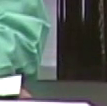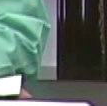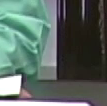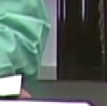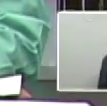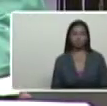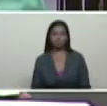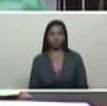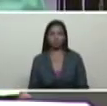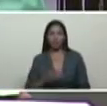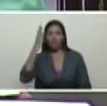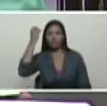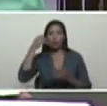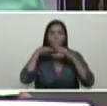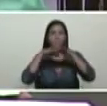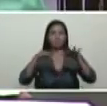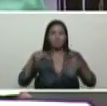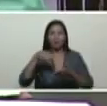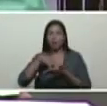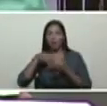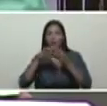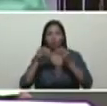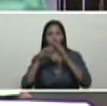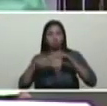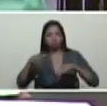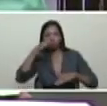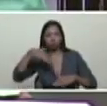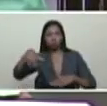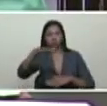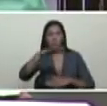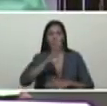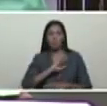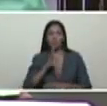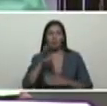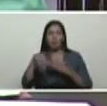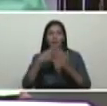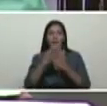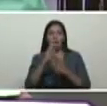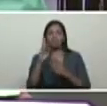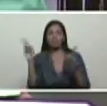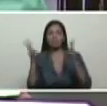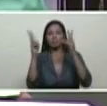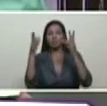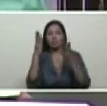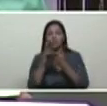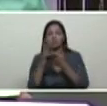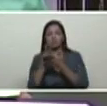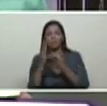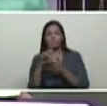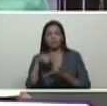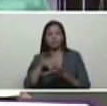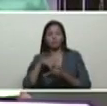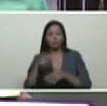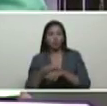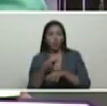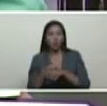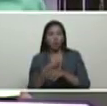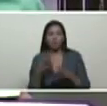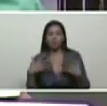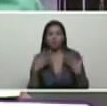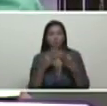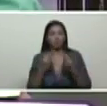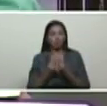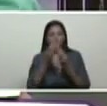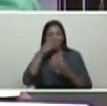Dios bendiga a Carabobo y a todo su pueblo. Hasta la victoria siempre. Rafael Lacaba, disfruta junto al